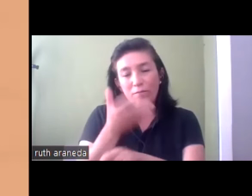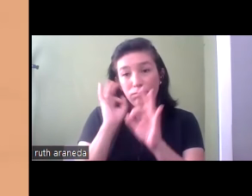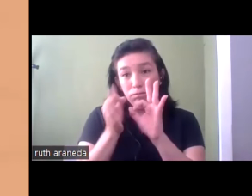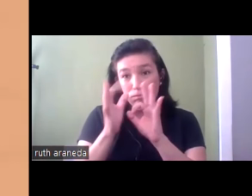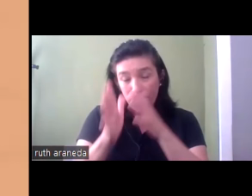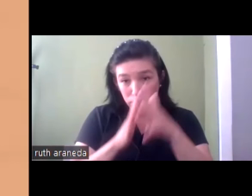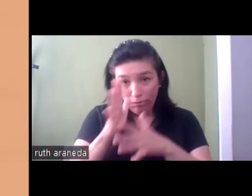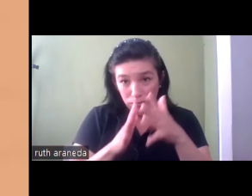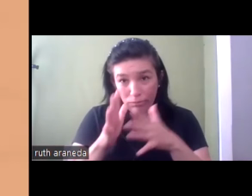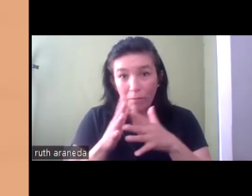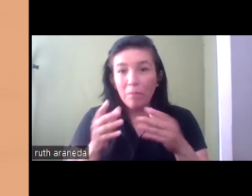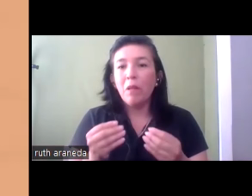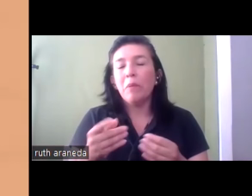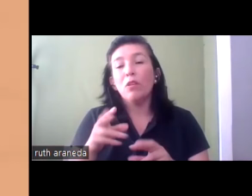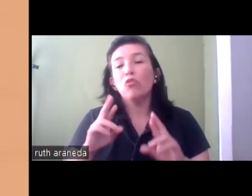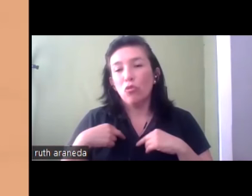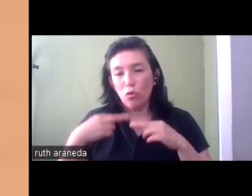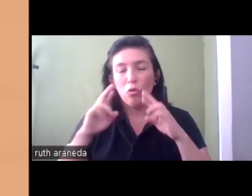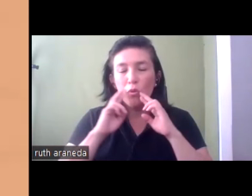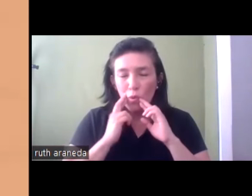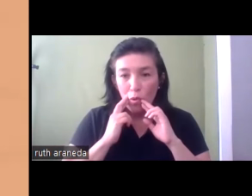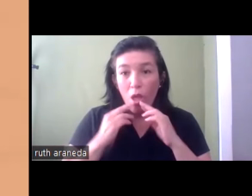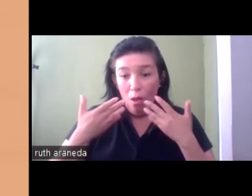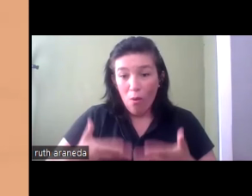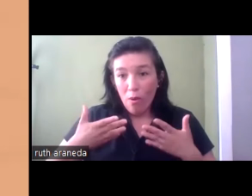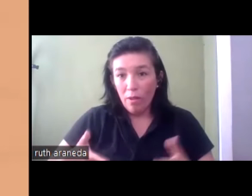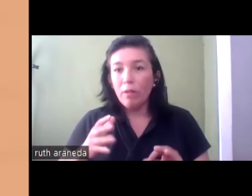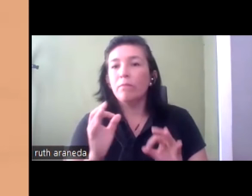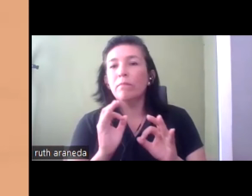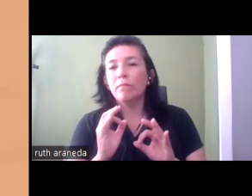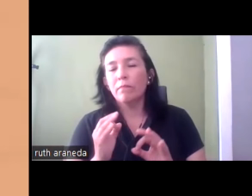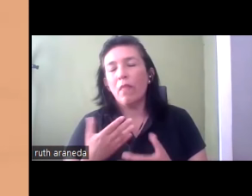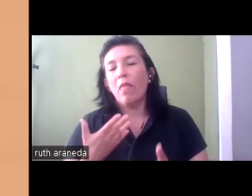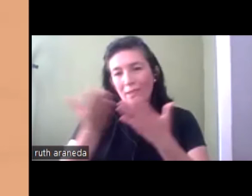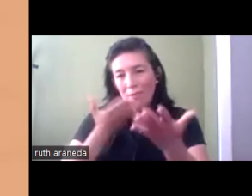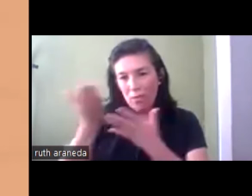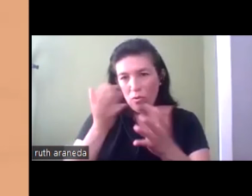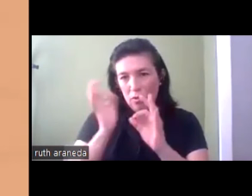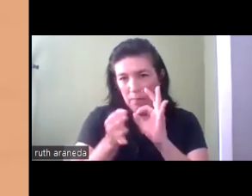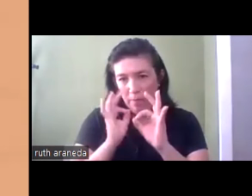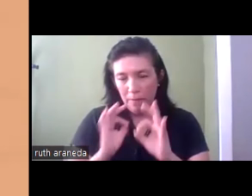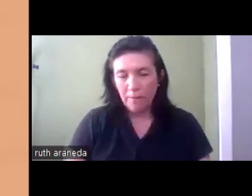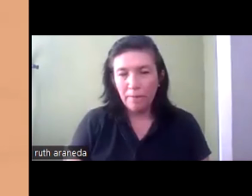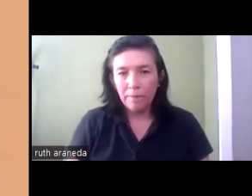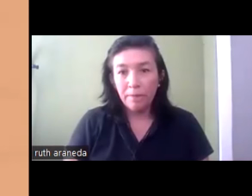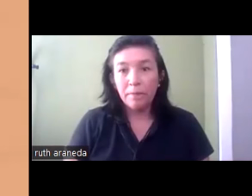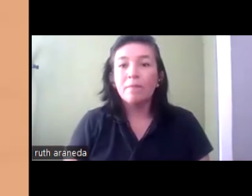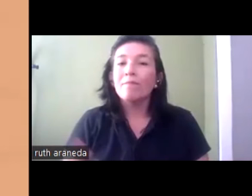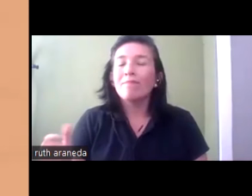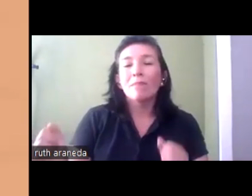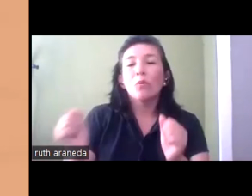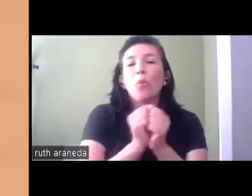señas. Va a ser Ruth Araneda hoy día quien nos preste ese servicio. Y nos va a acompañar